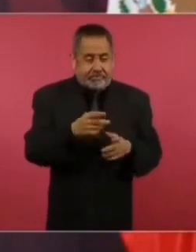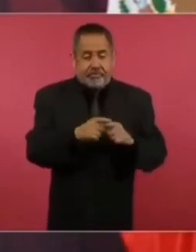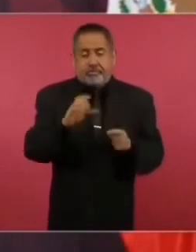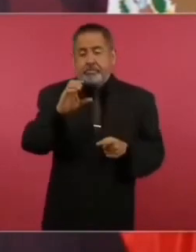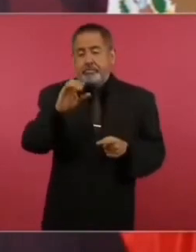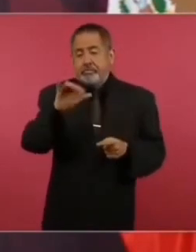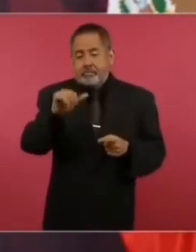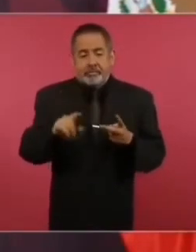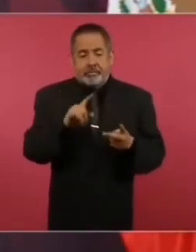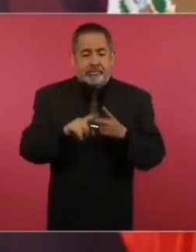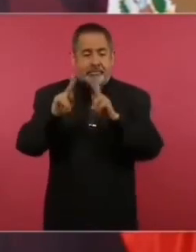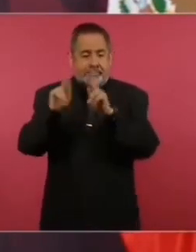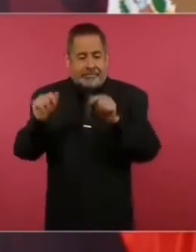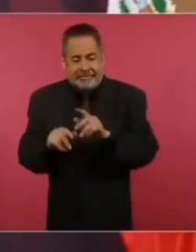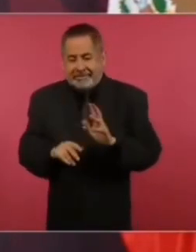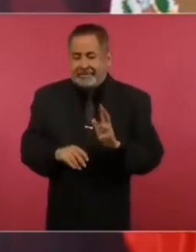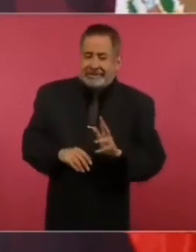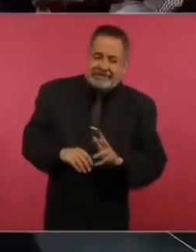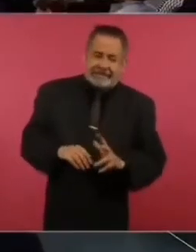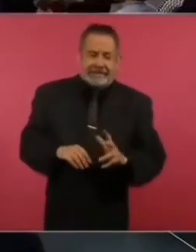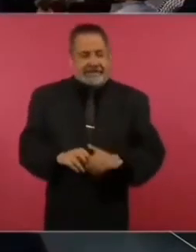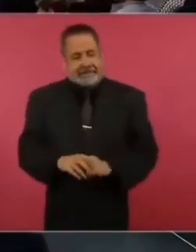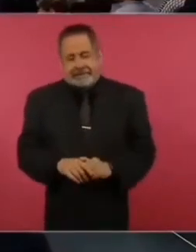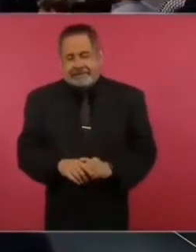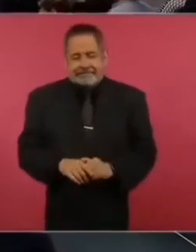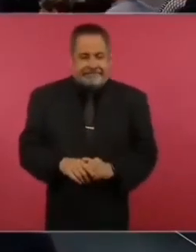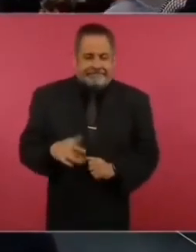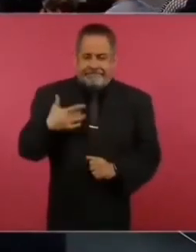ciencia y los de la paz,